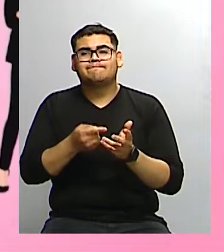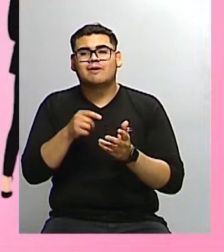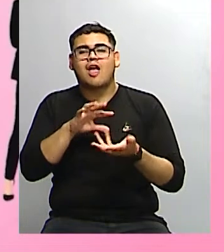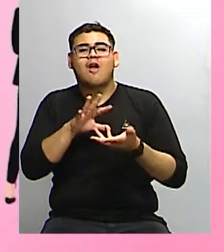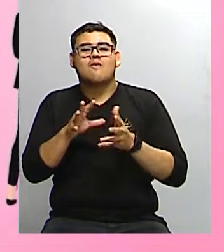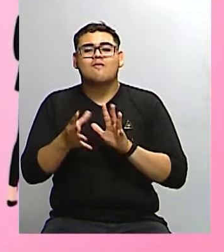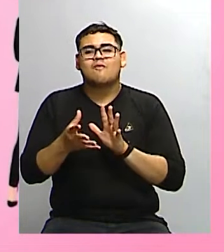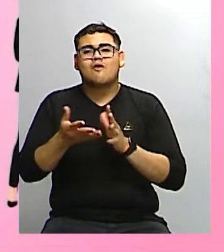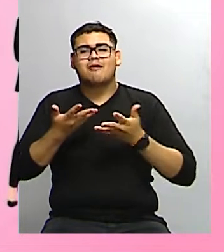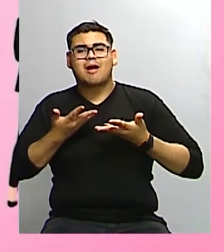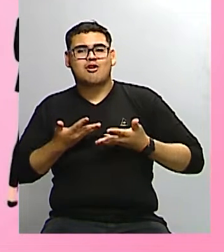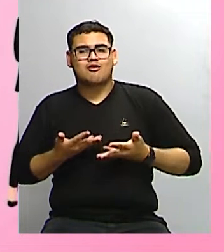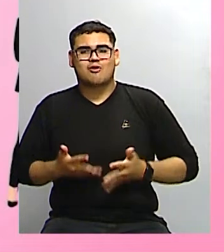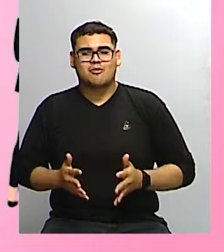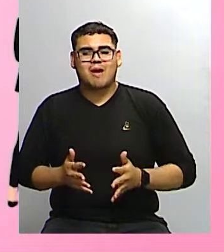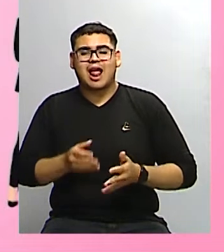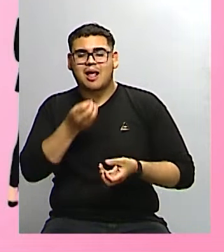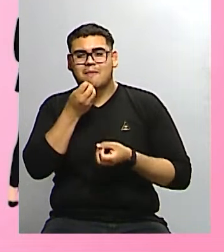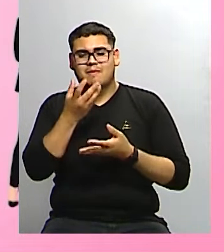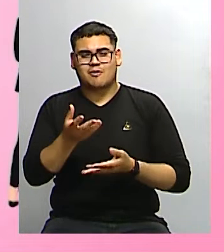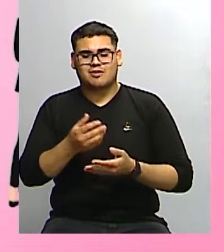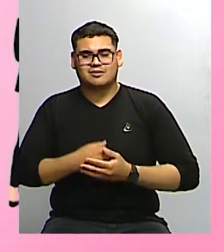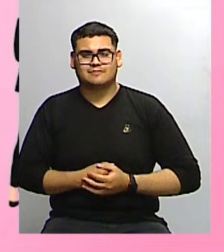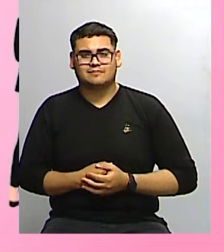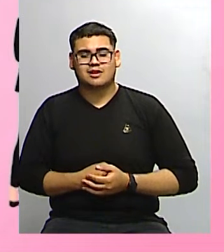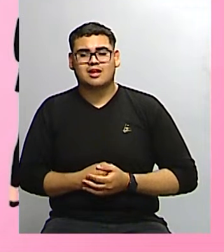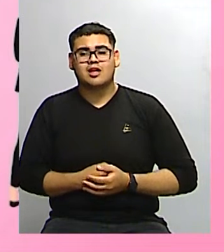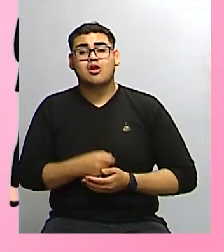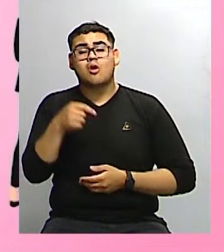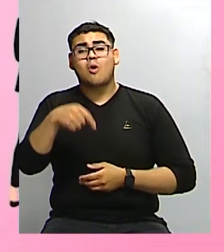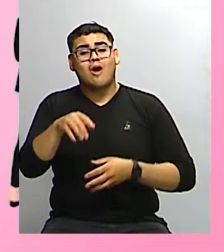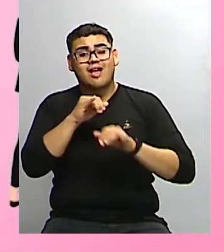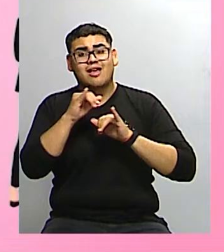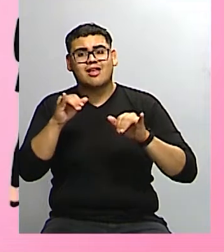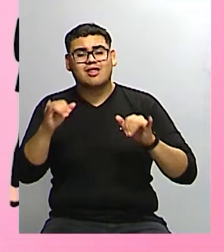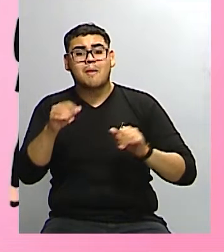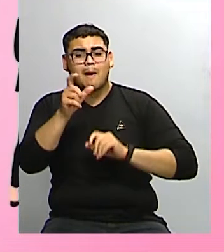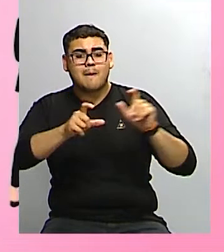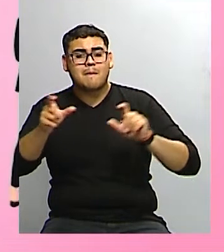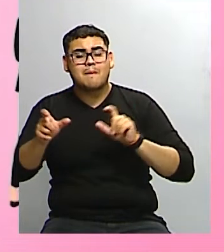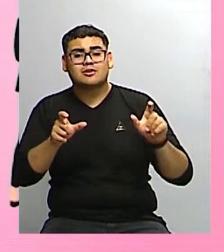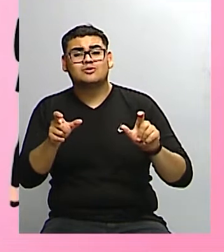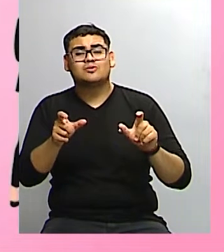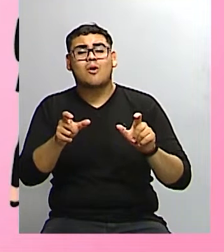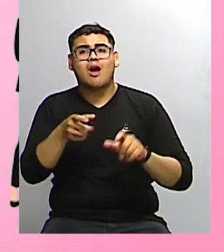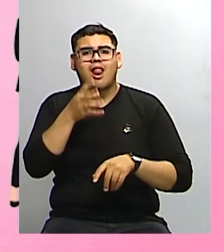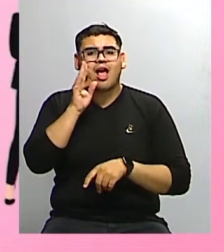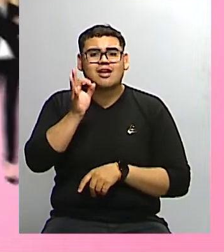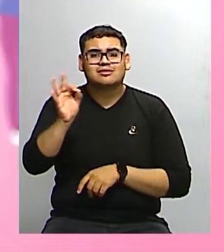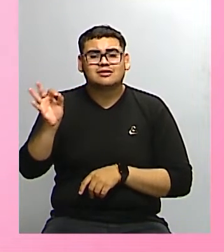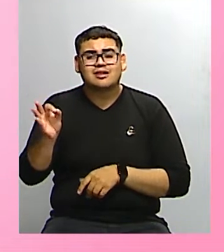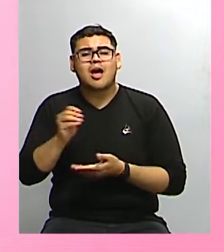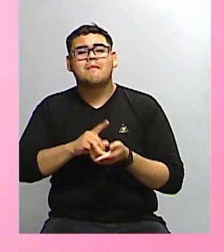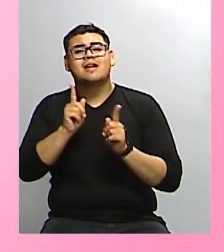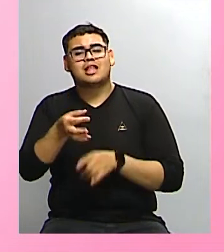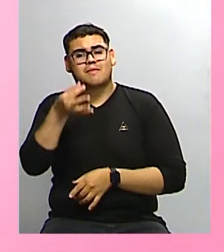más normalidad y se ha visibilizado tanto, incluso de testimonios de mujeres que han tenido